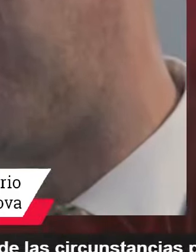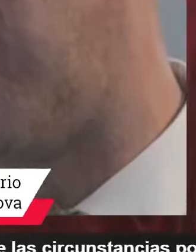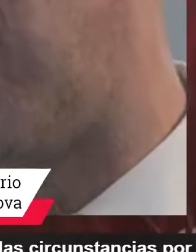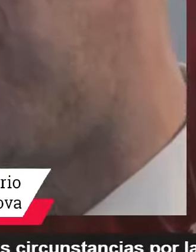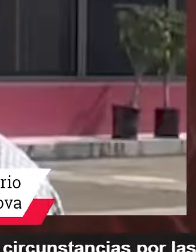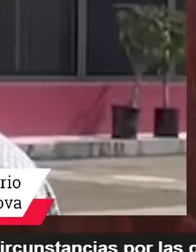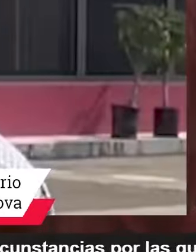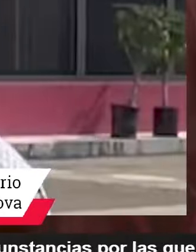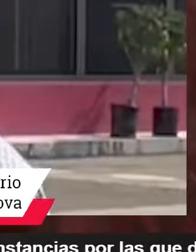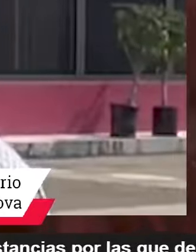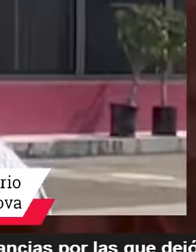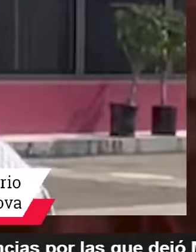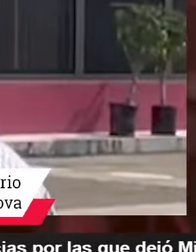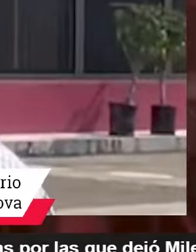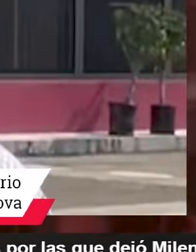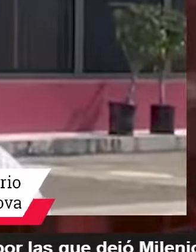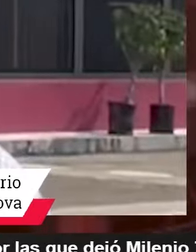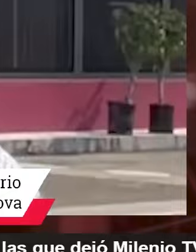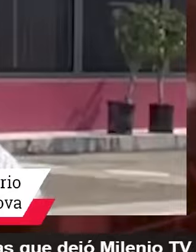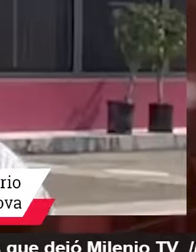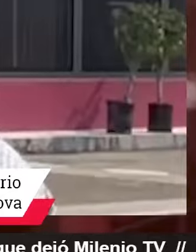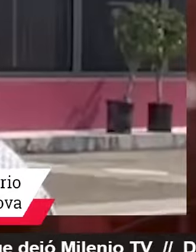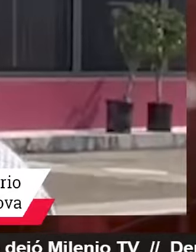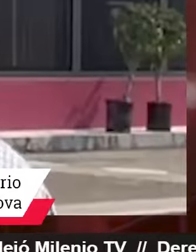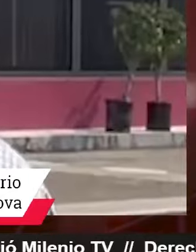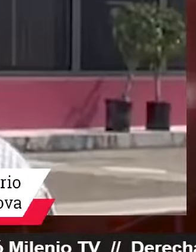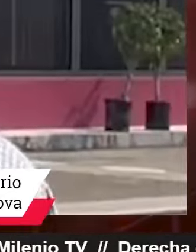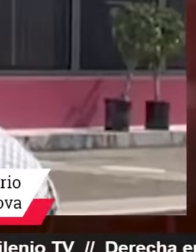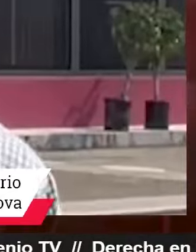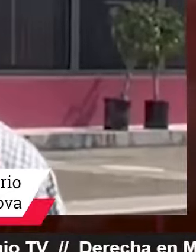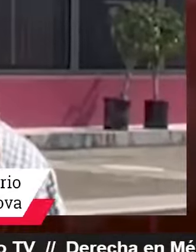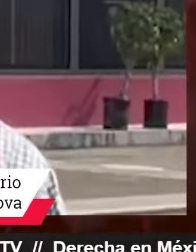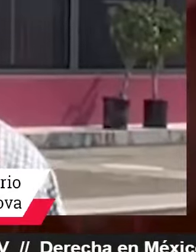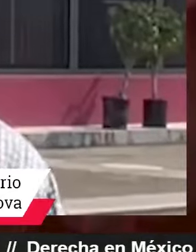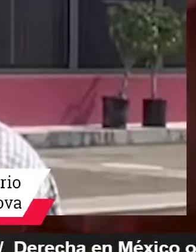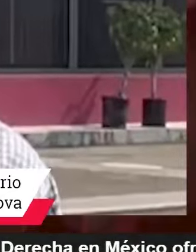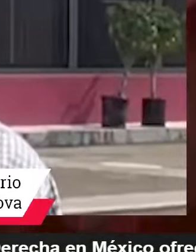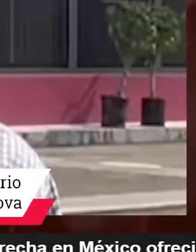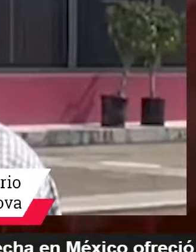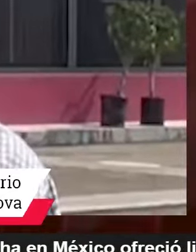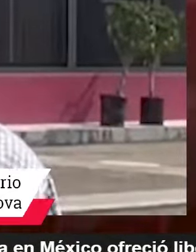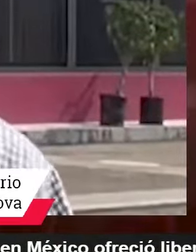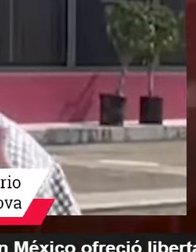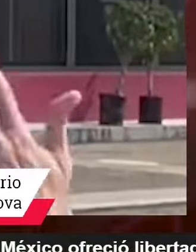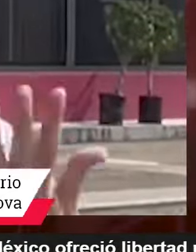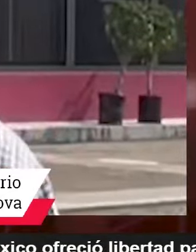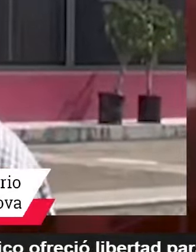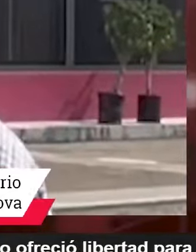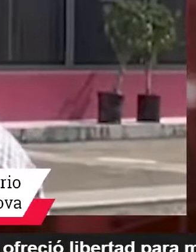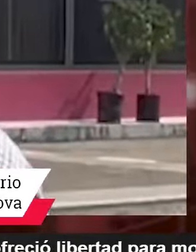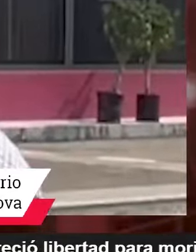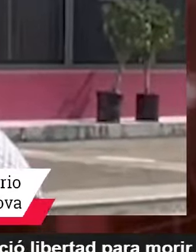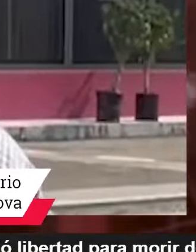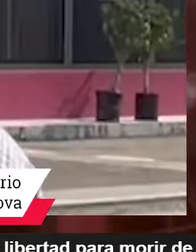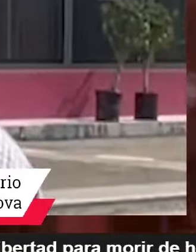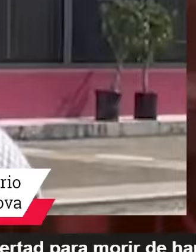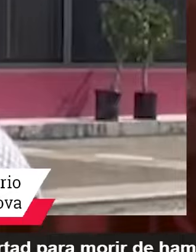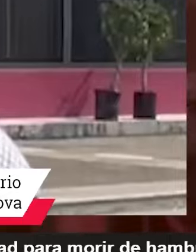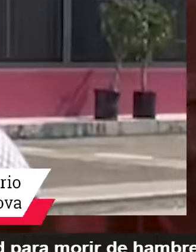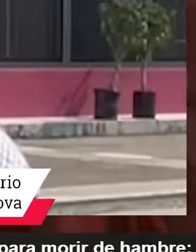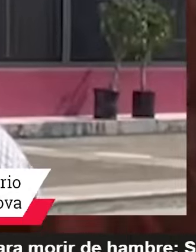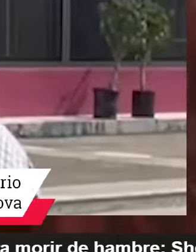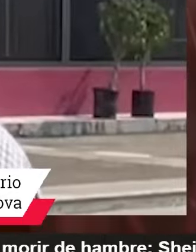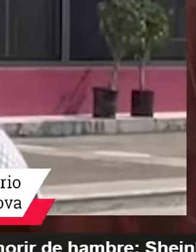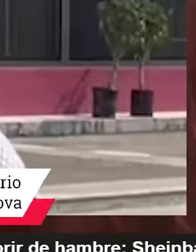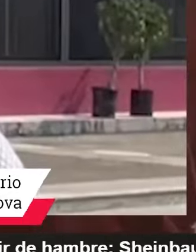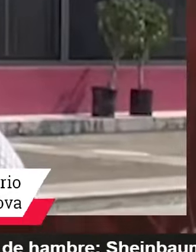y llama la atención Eh Pues en el caso de este instituto interamericano Eh pues su